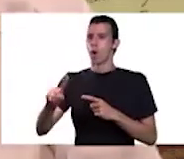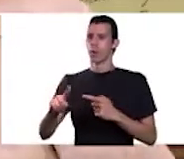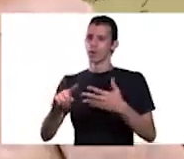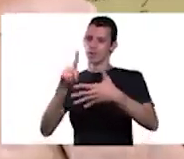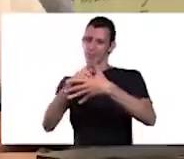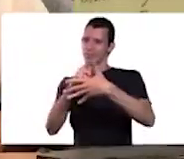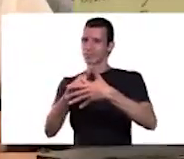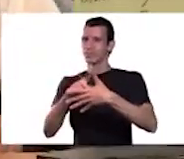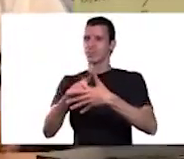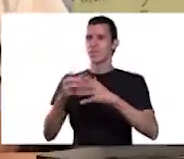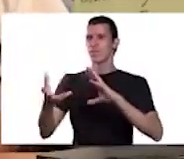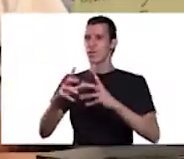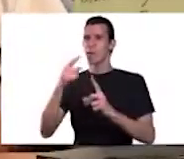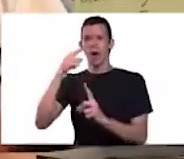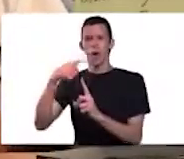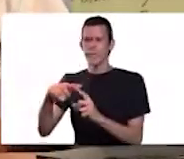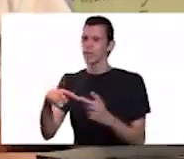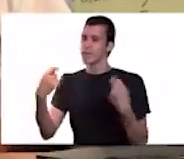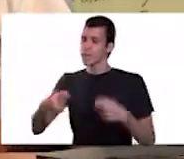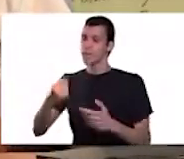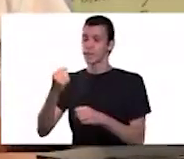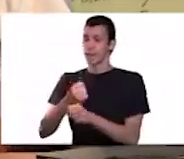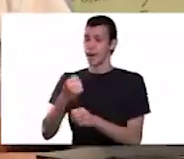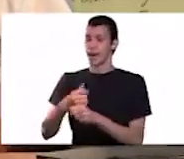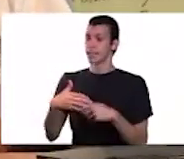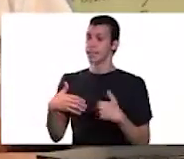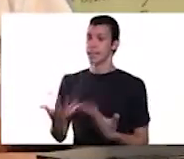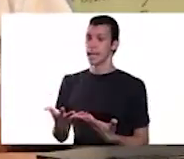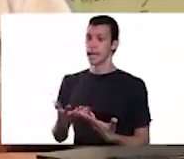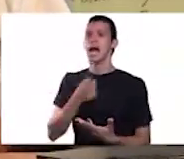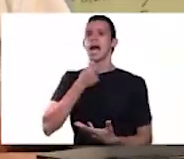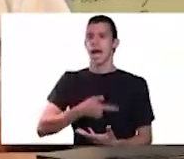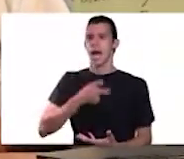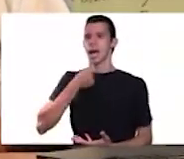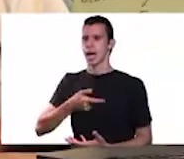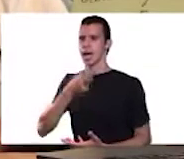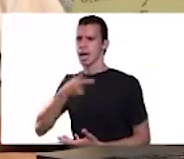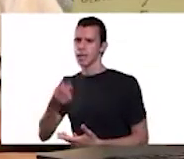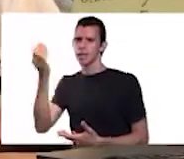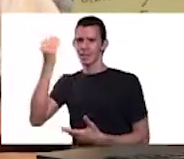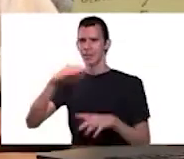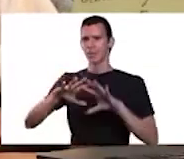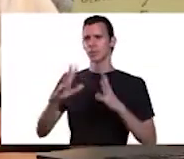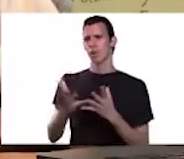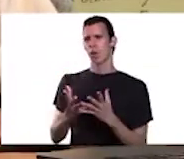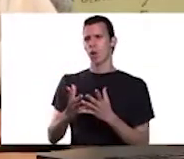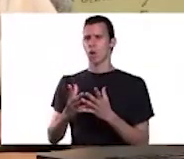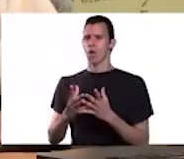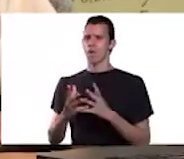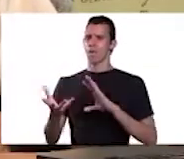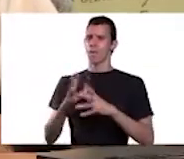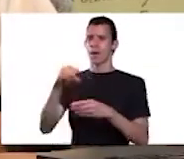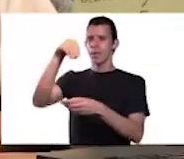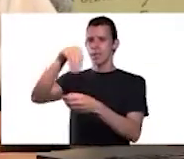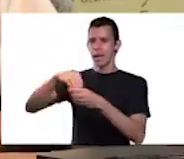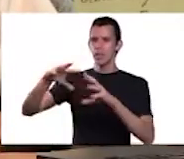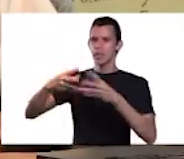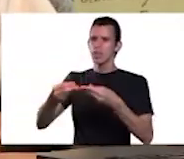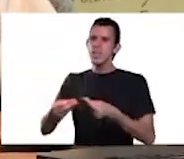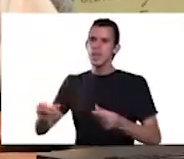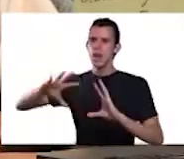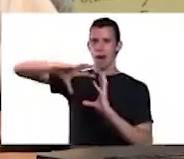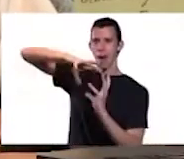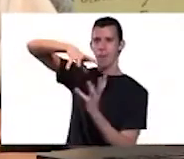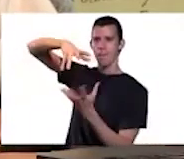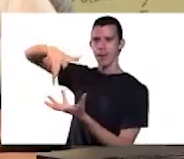Y otro objetivo que debemos trabajar es ejemplificar las